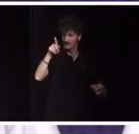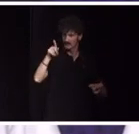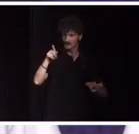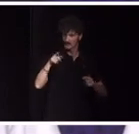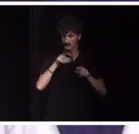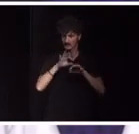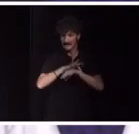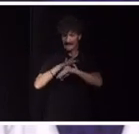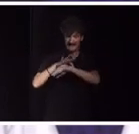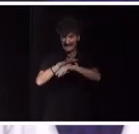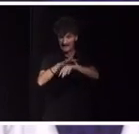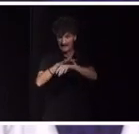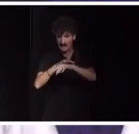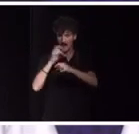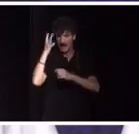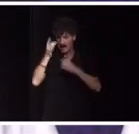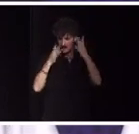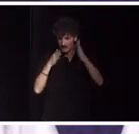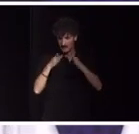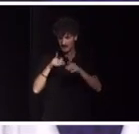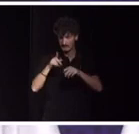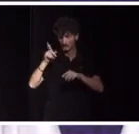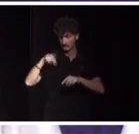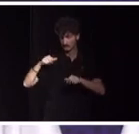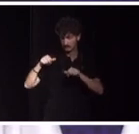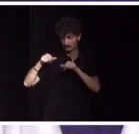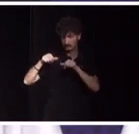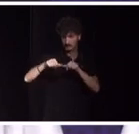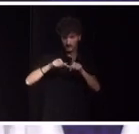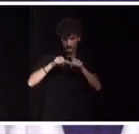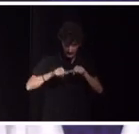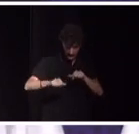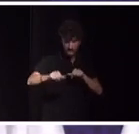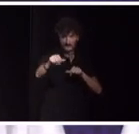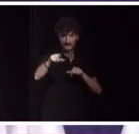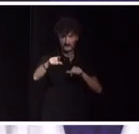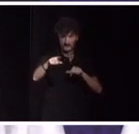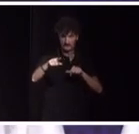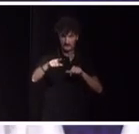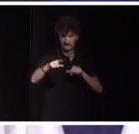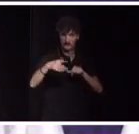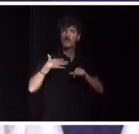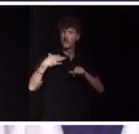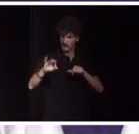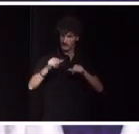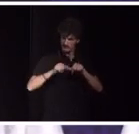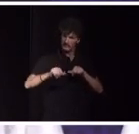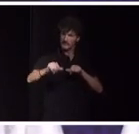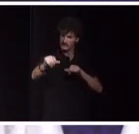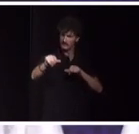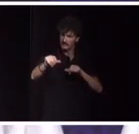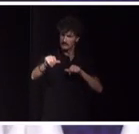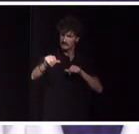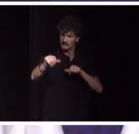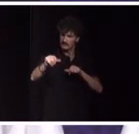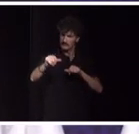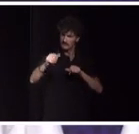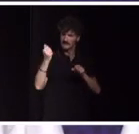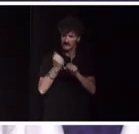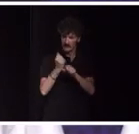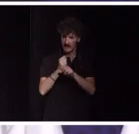actividad en los meses que tenemos por delante. Creo que tenemos que ser capaces de enraizarnos en nuestros pueblos, en nuestros